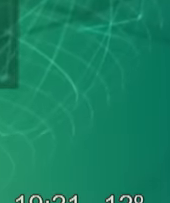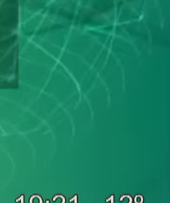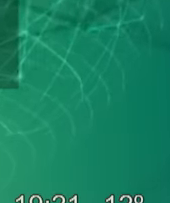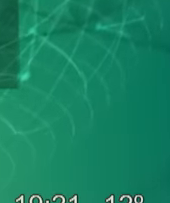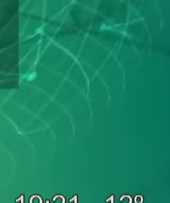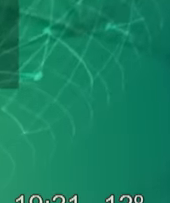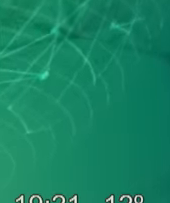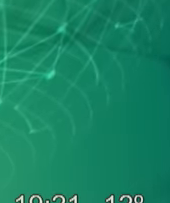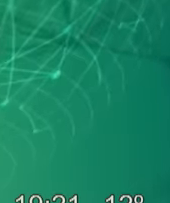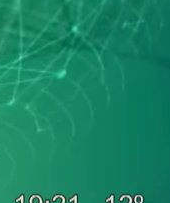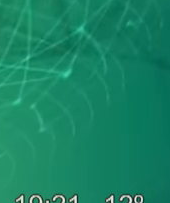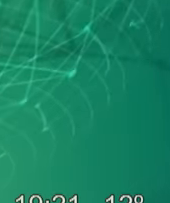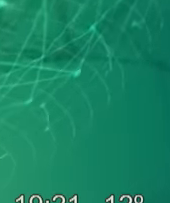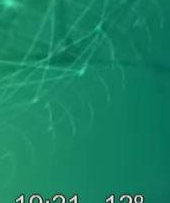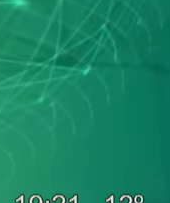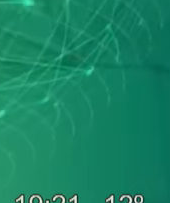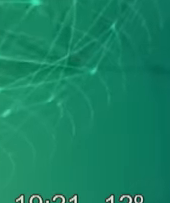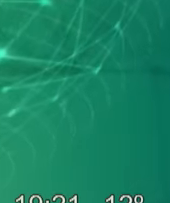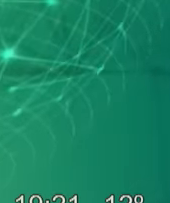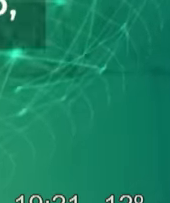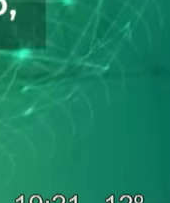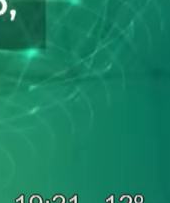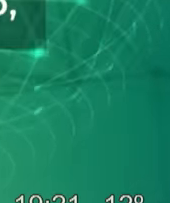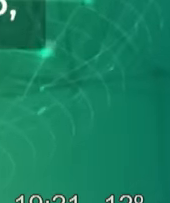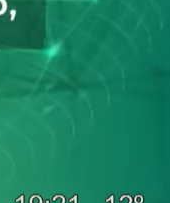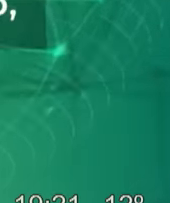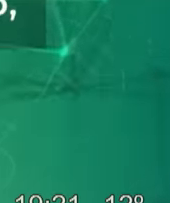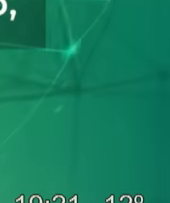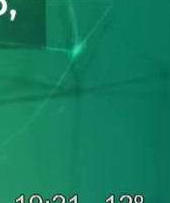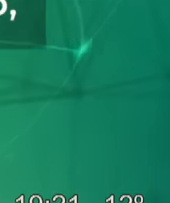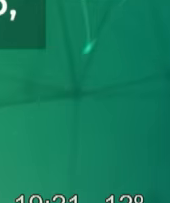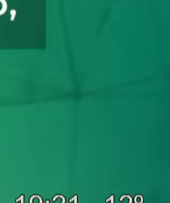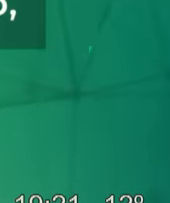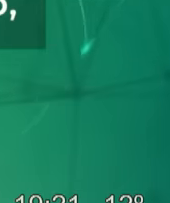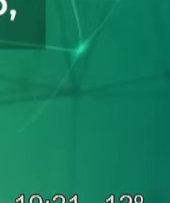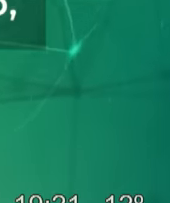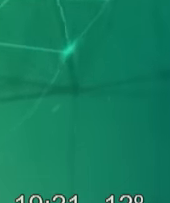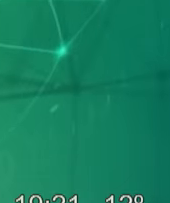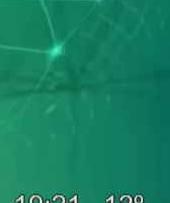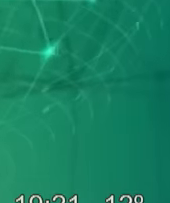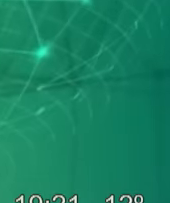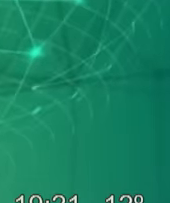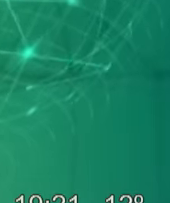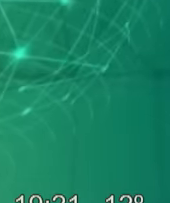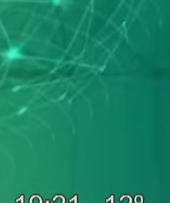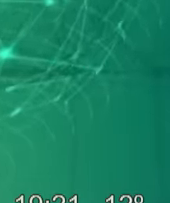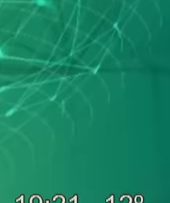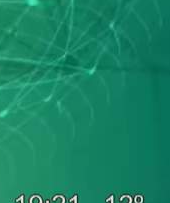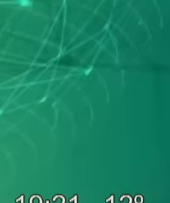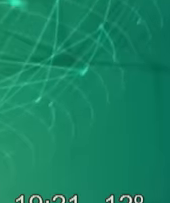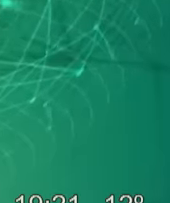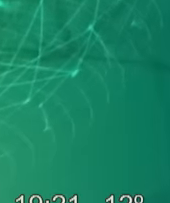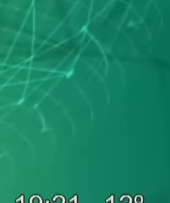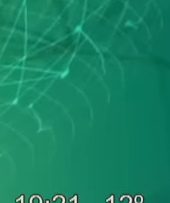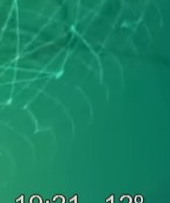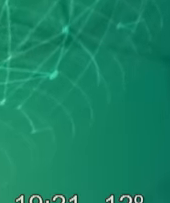el Ministerio del Interior. Esa es la realidad. Entonces, más allá de la alerta que te haya dado, eso no le quita